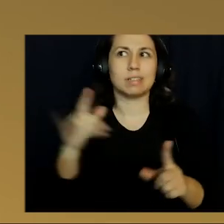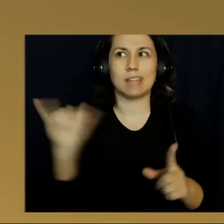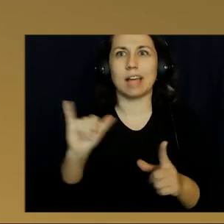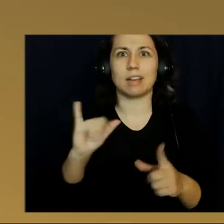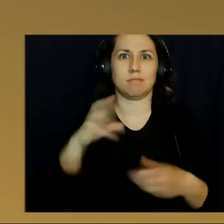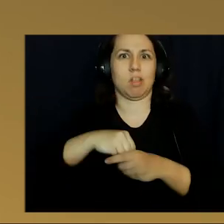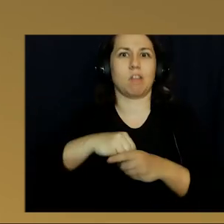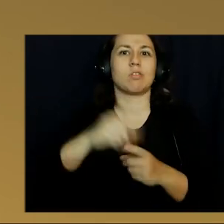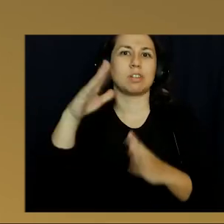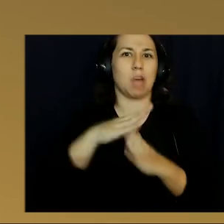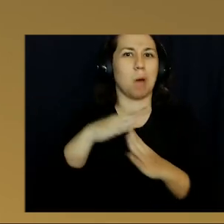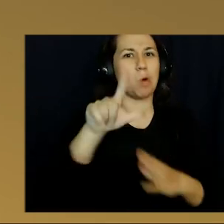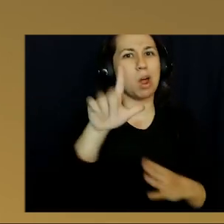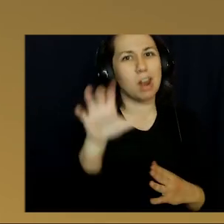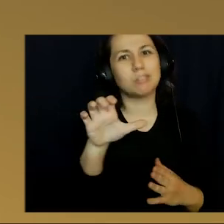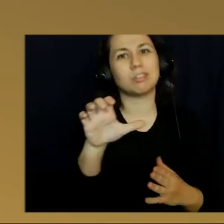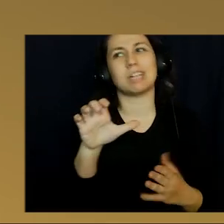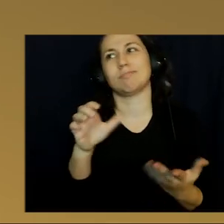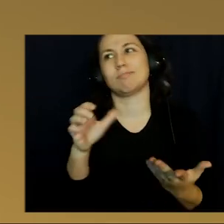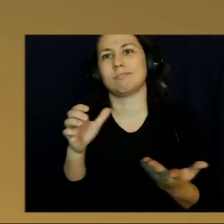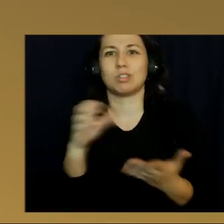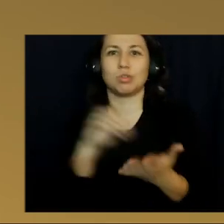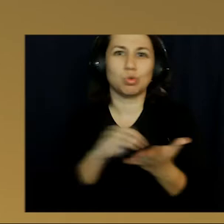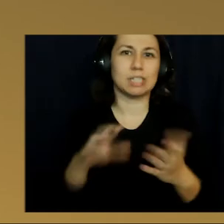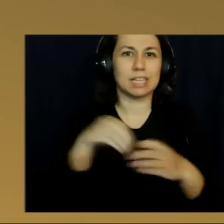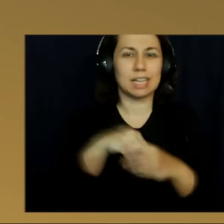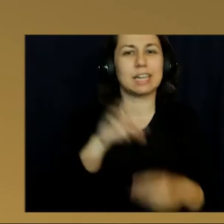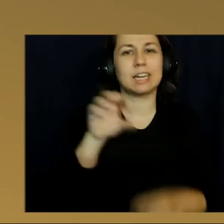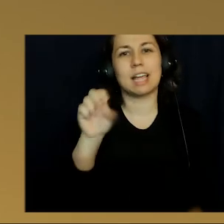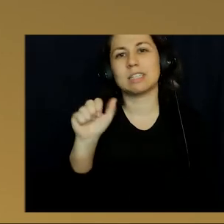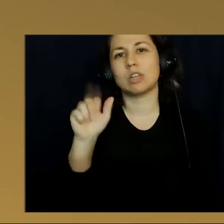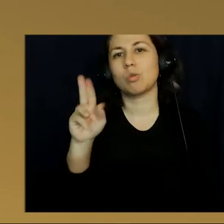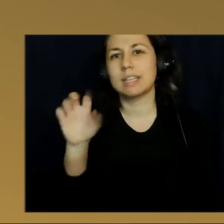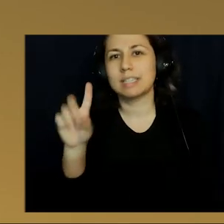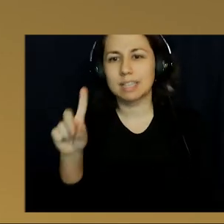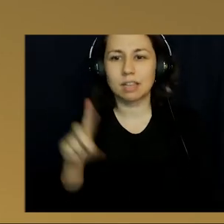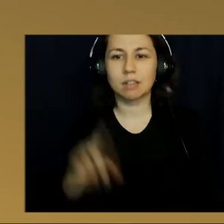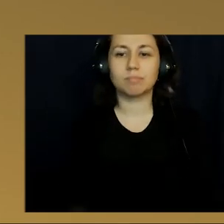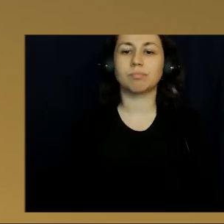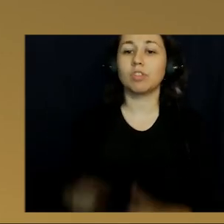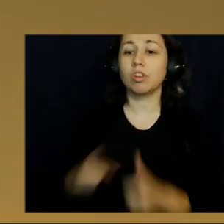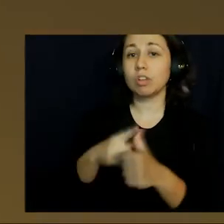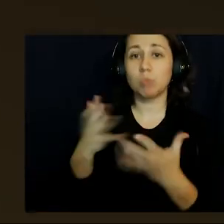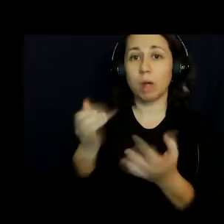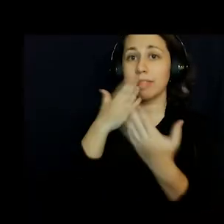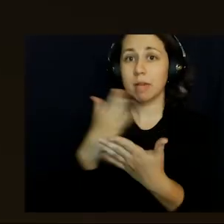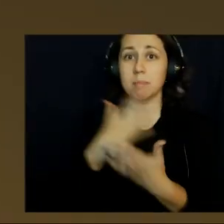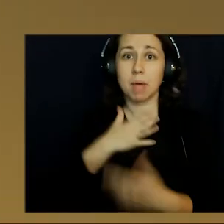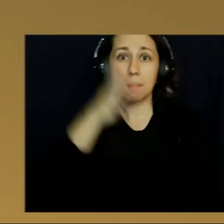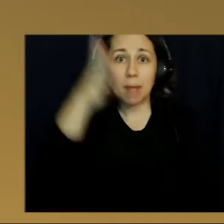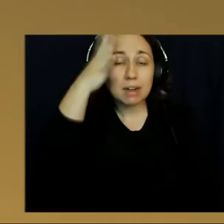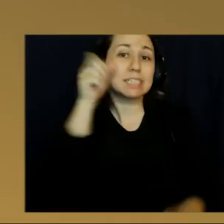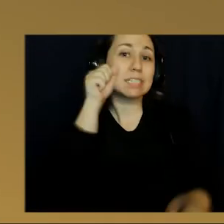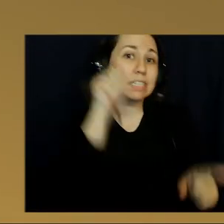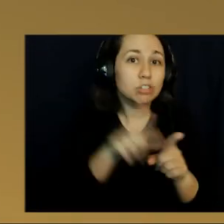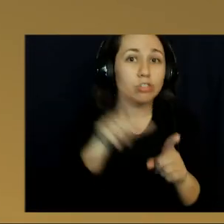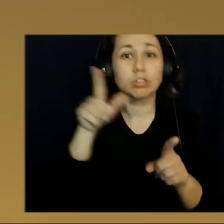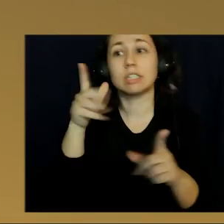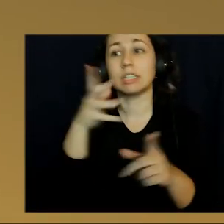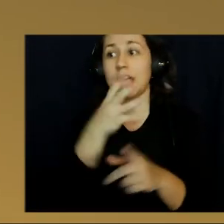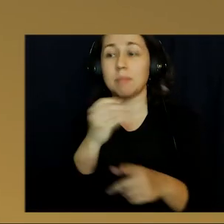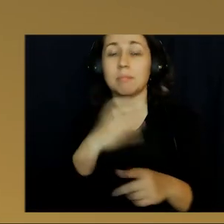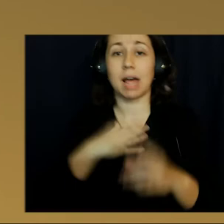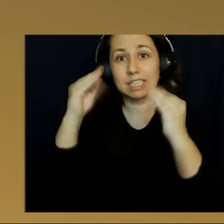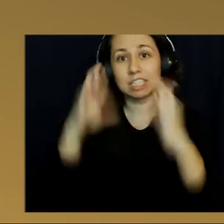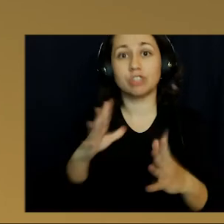to goals such as big as being one of the top 100 students at Santa Ana Unified. Primero, gracias a mis